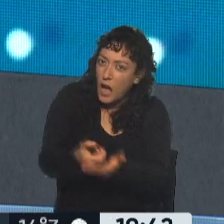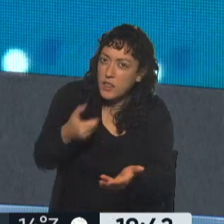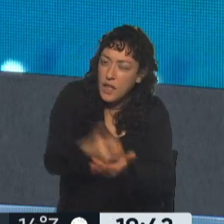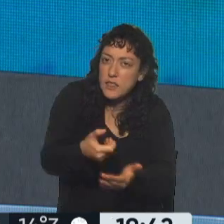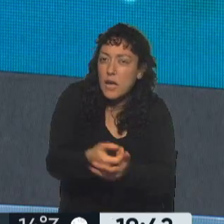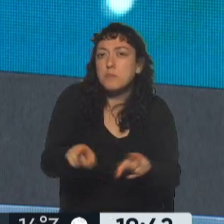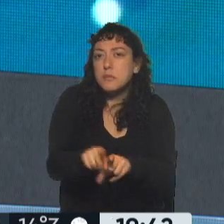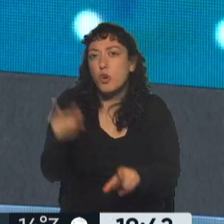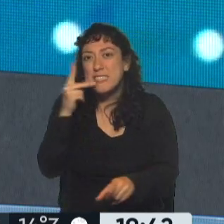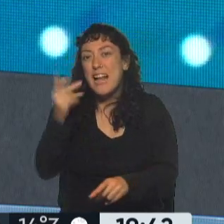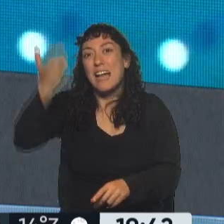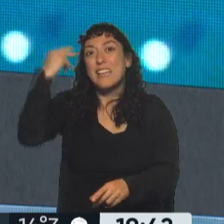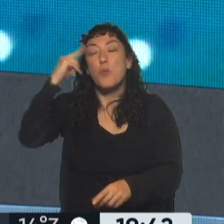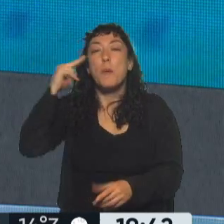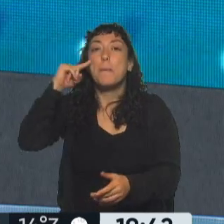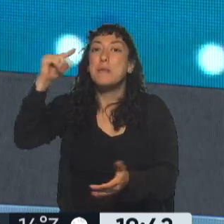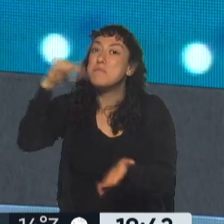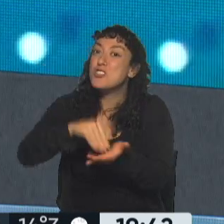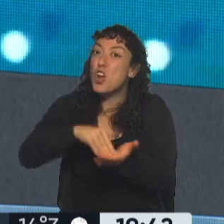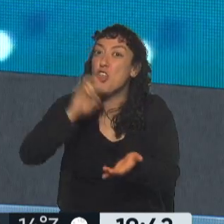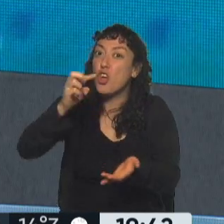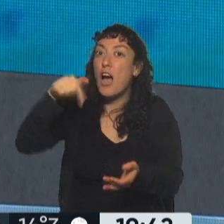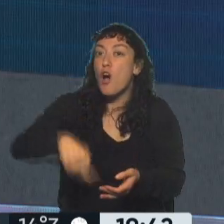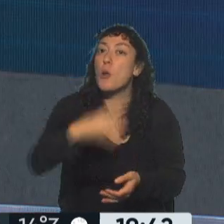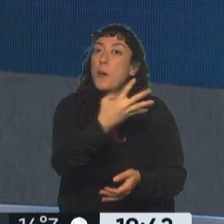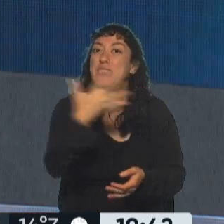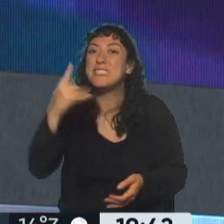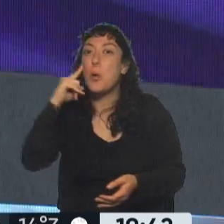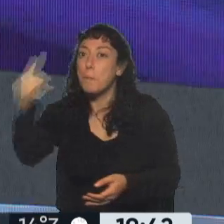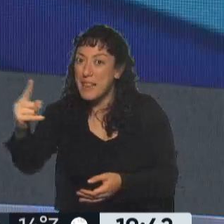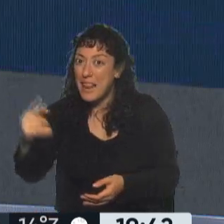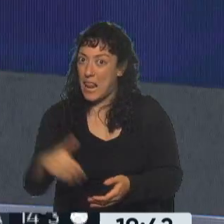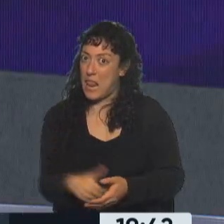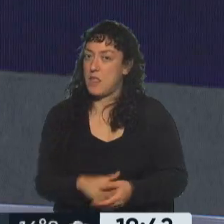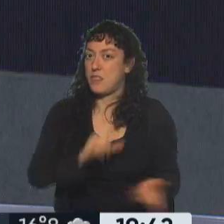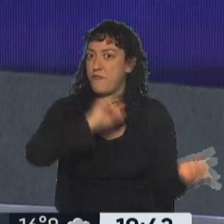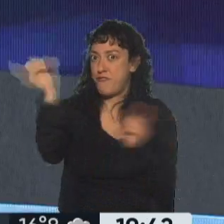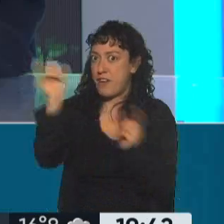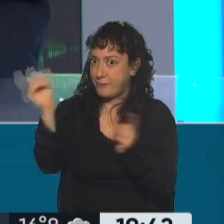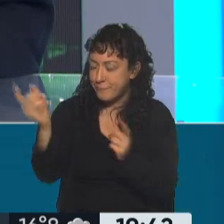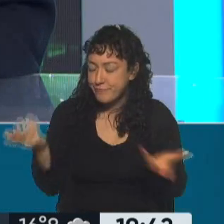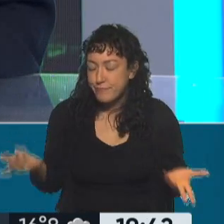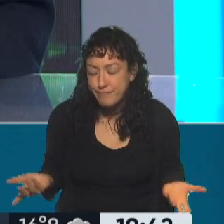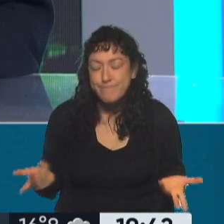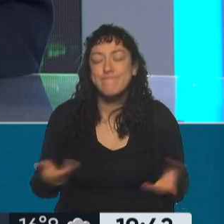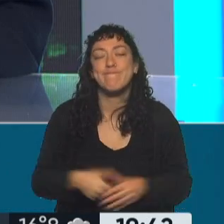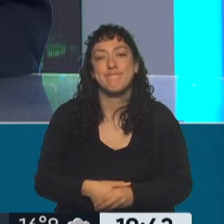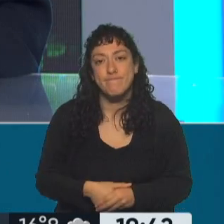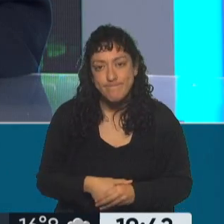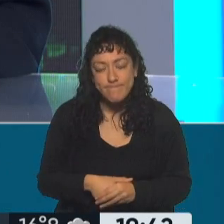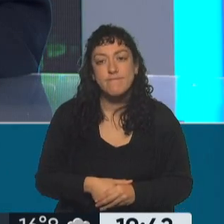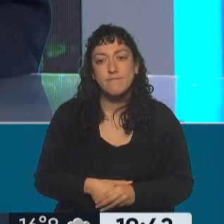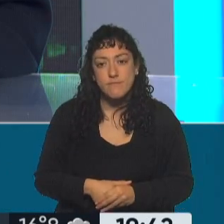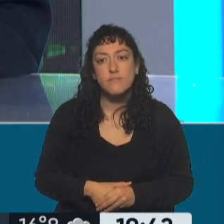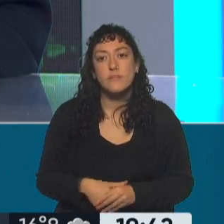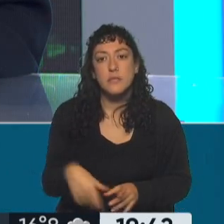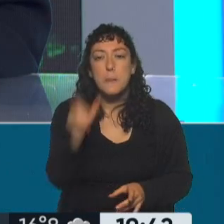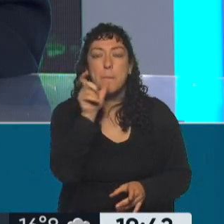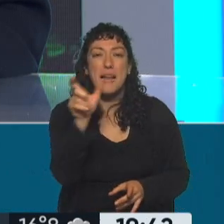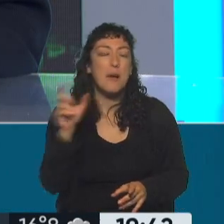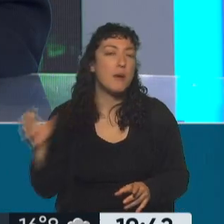de encima es muy importante. El otro punto que yo creo que está siendo tomado correctamente es el tema de los ingresos, ¿no? De la población. Con respecto al